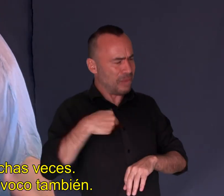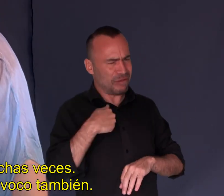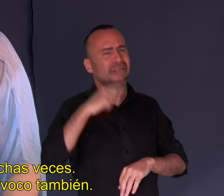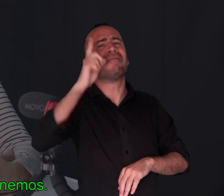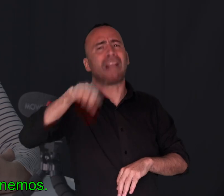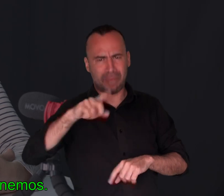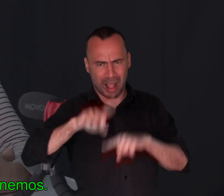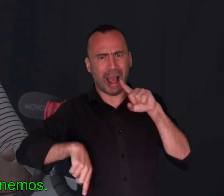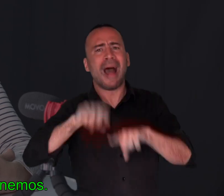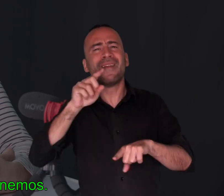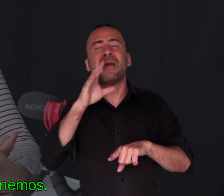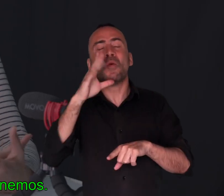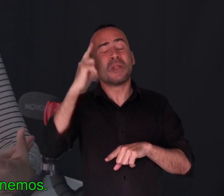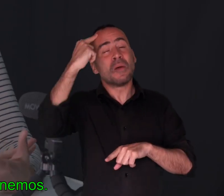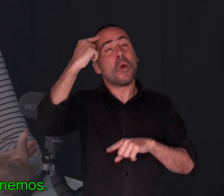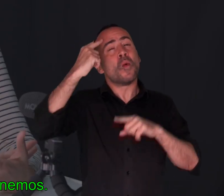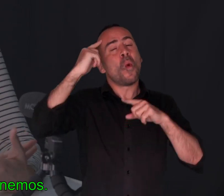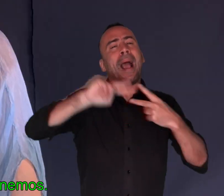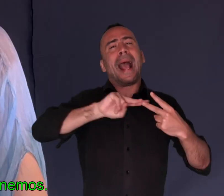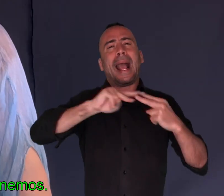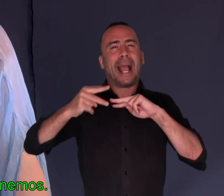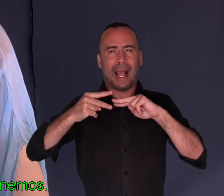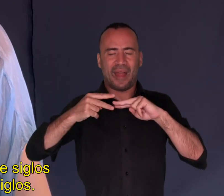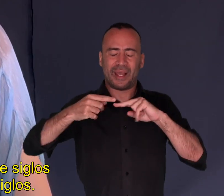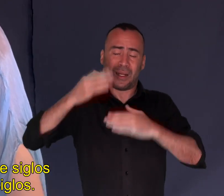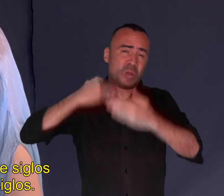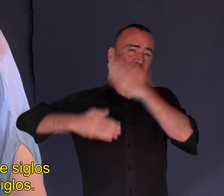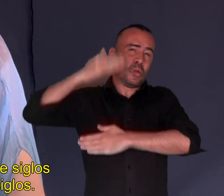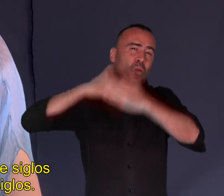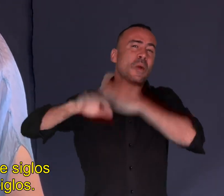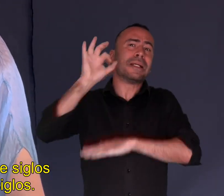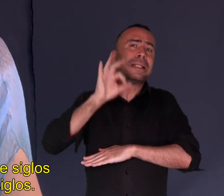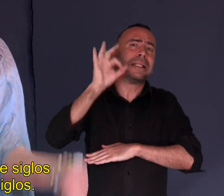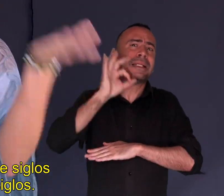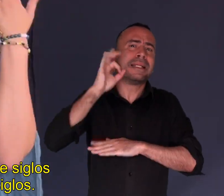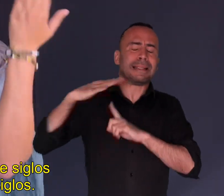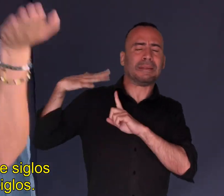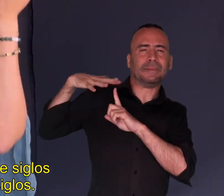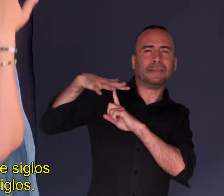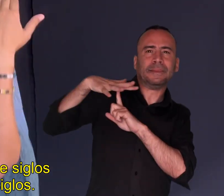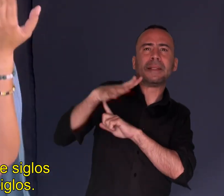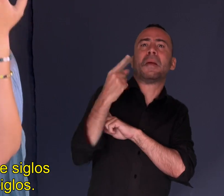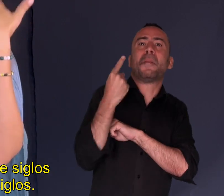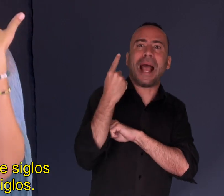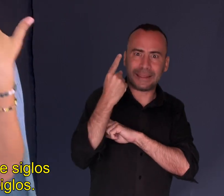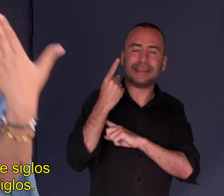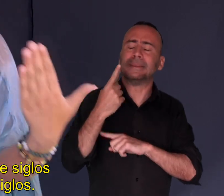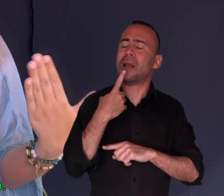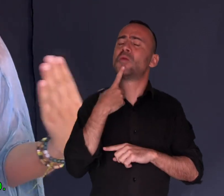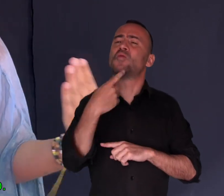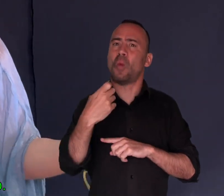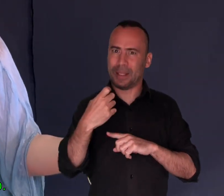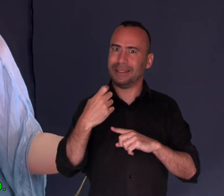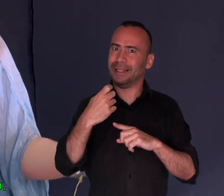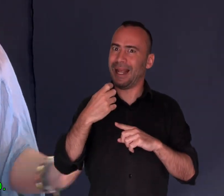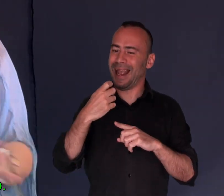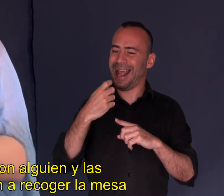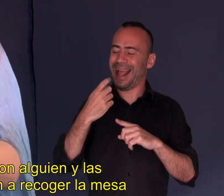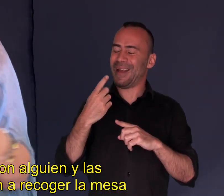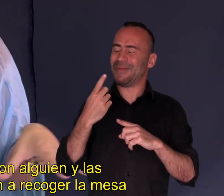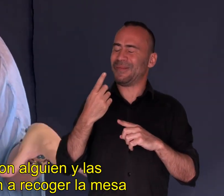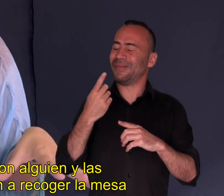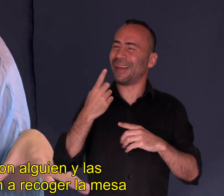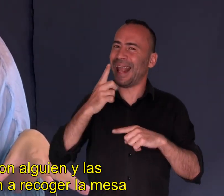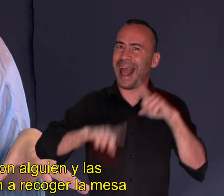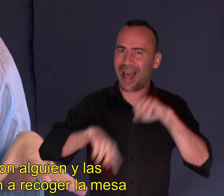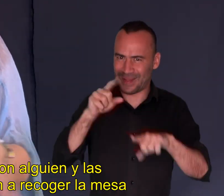equivoco también o sea sí sí y lo tenemos porque tenemos un ADN ya de siglos y siglos y siglos O sea tú estás